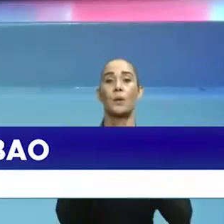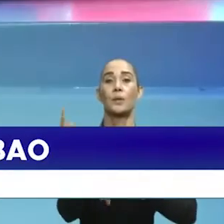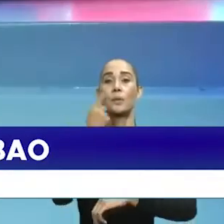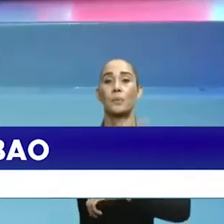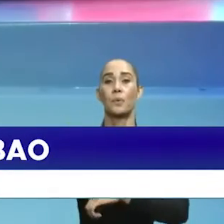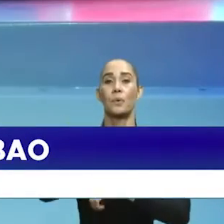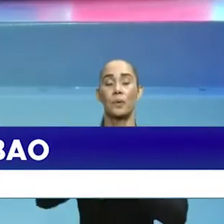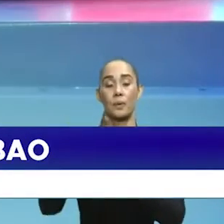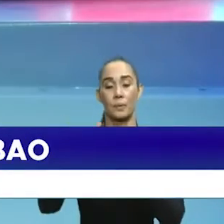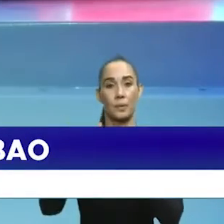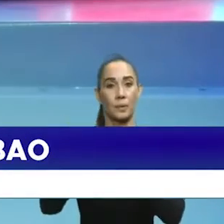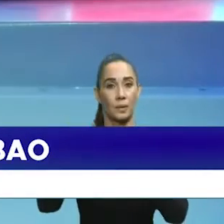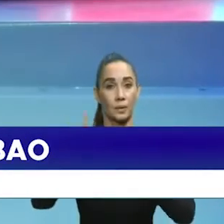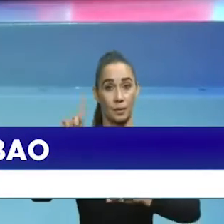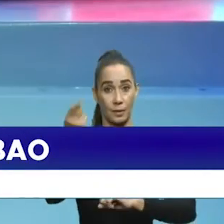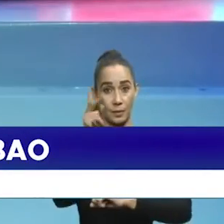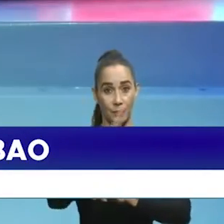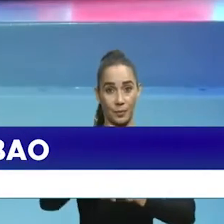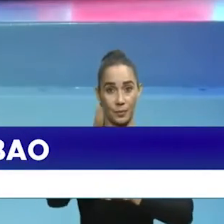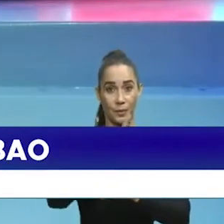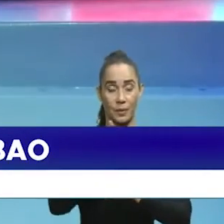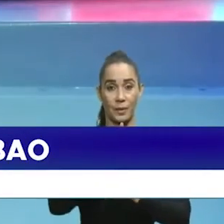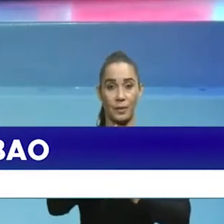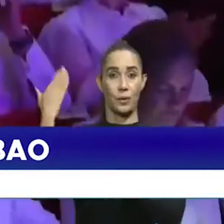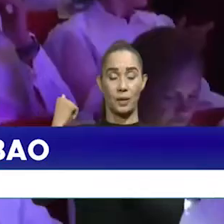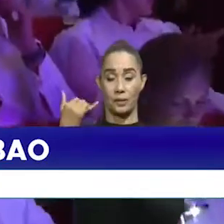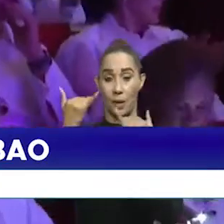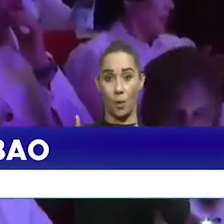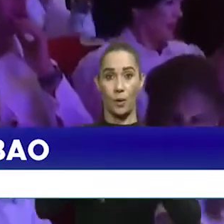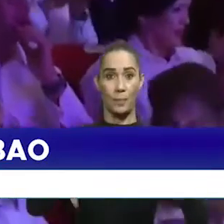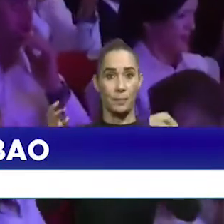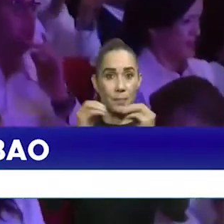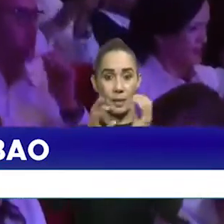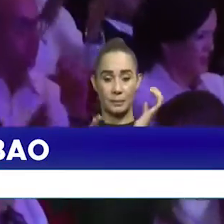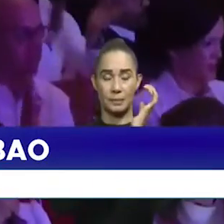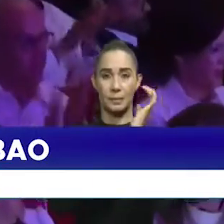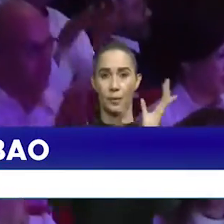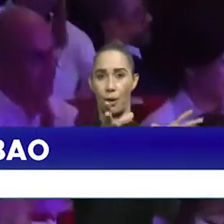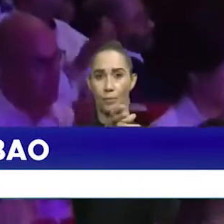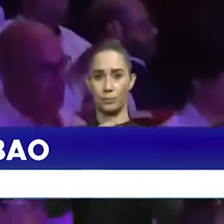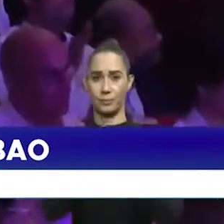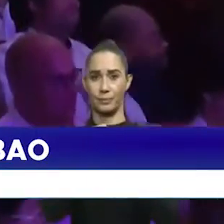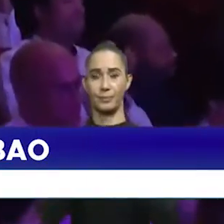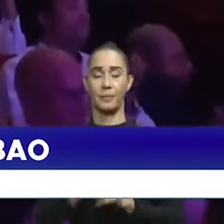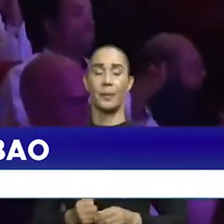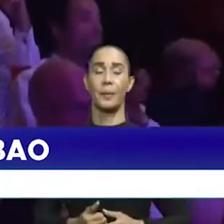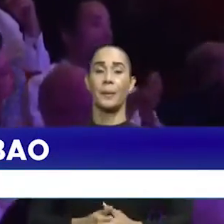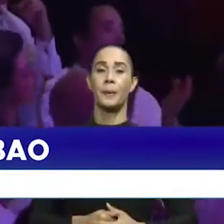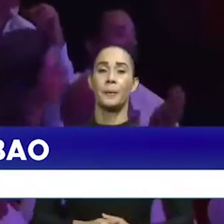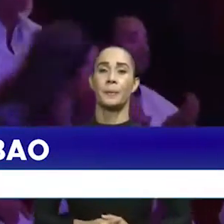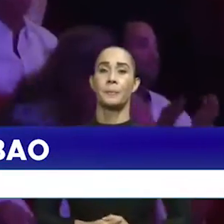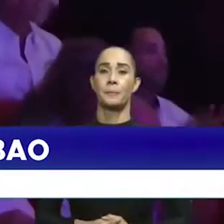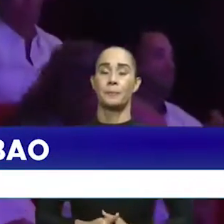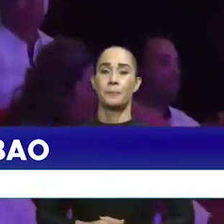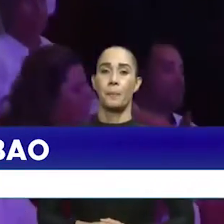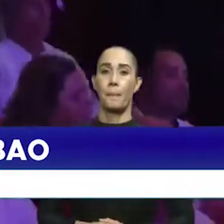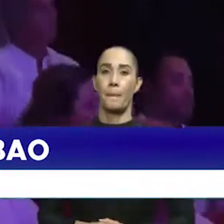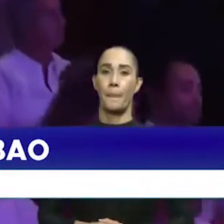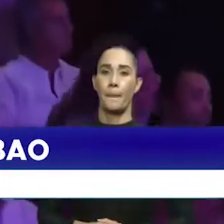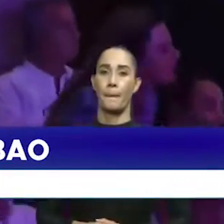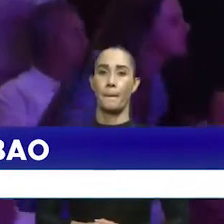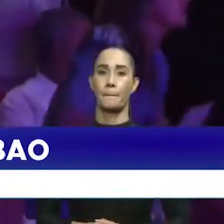El jefe del Estado admitió que en algunos casos los cambios se han retrasado y no al ritmo de la rapidez que la